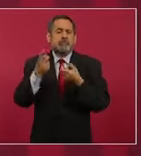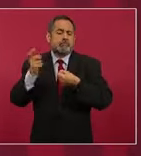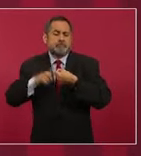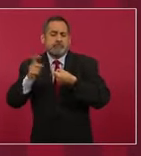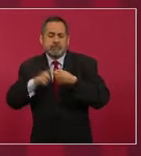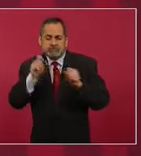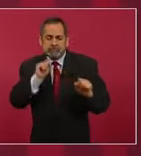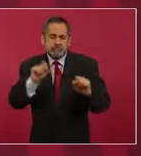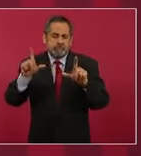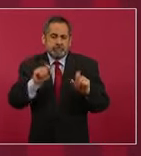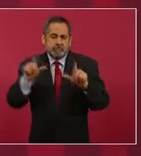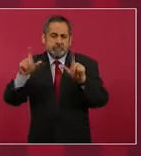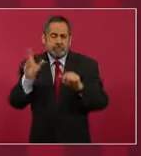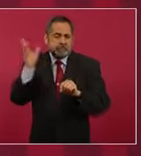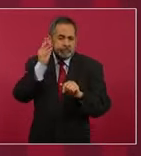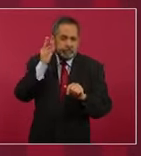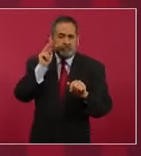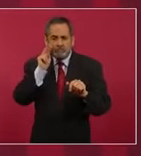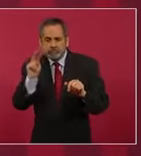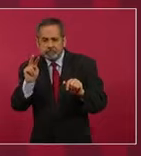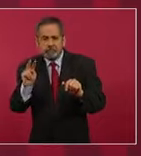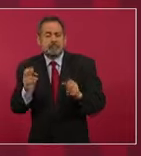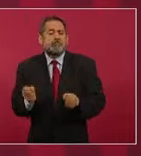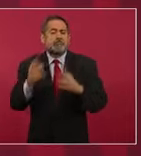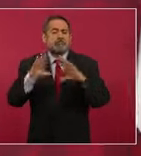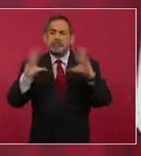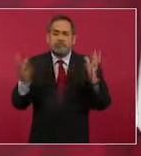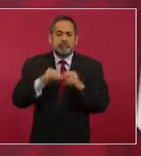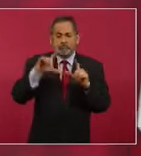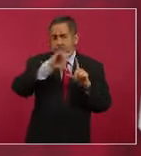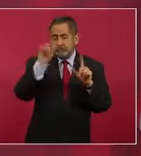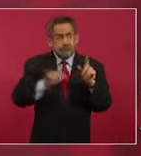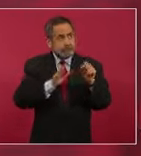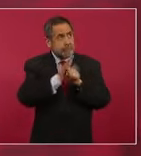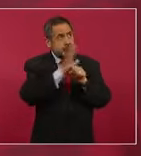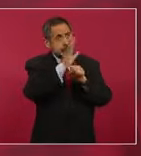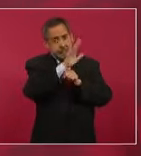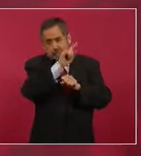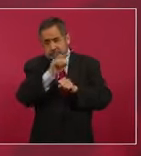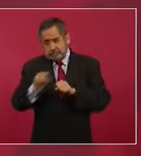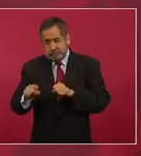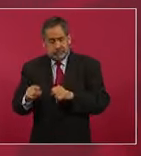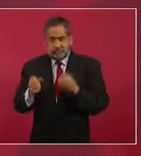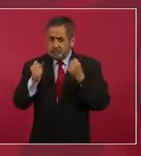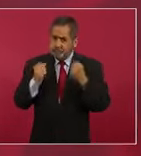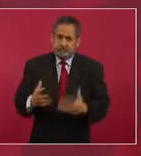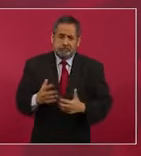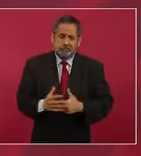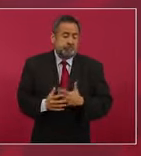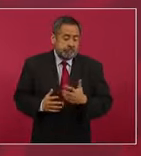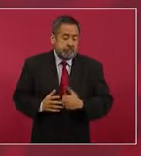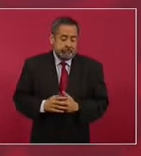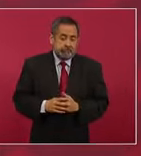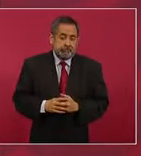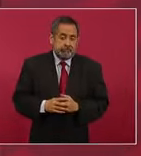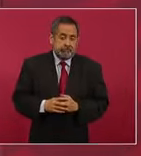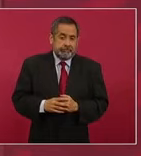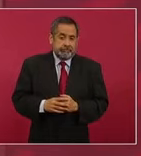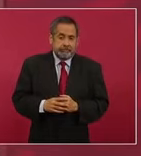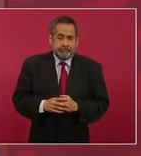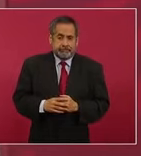la escuchan, o la ven de todo el país, y es